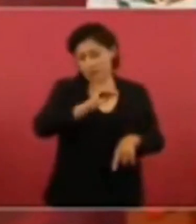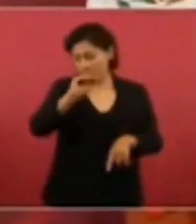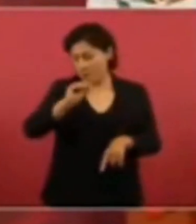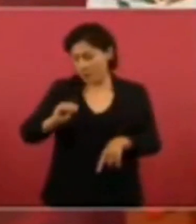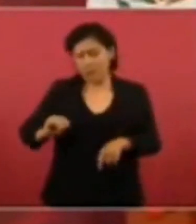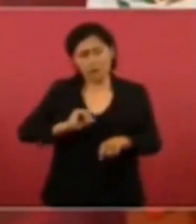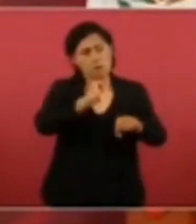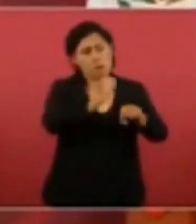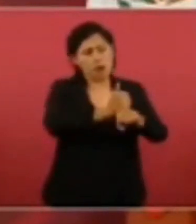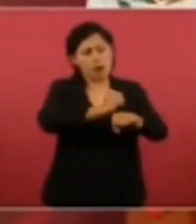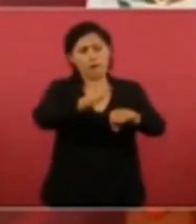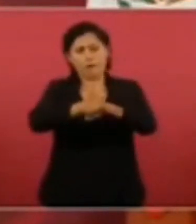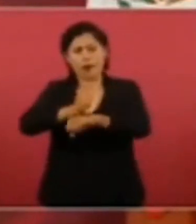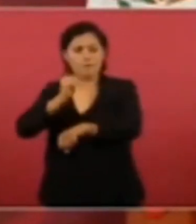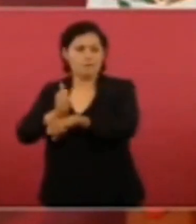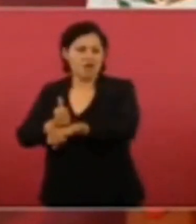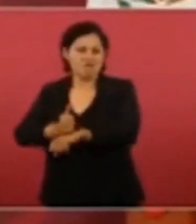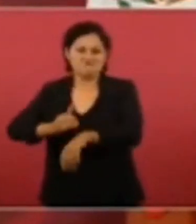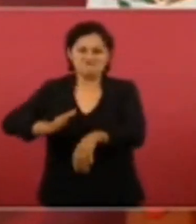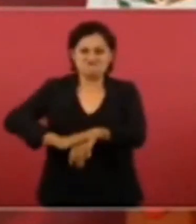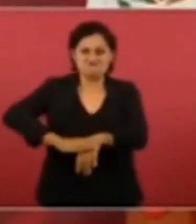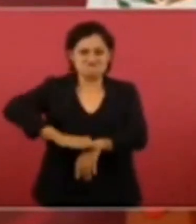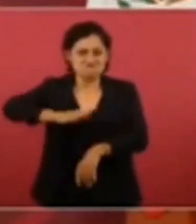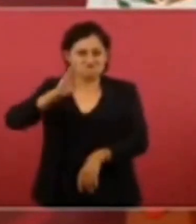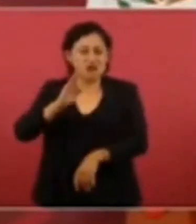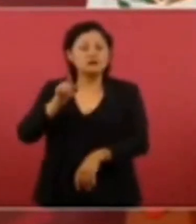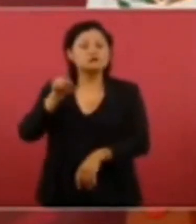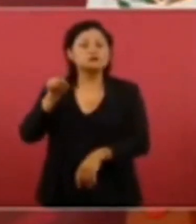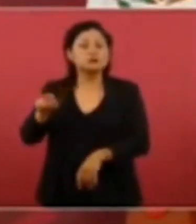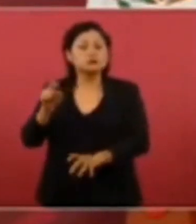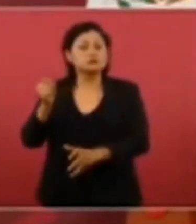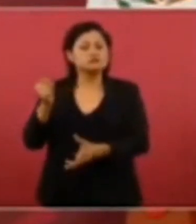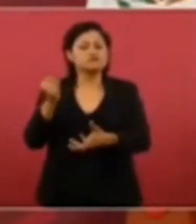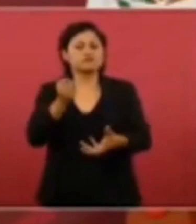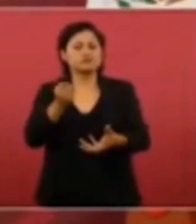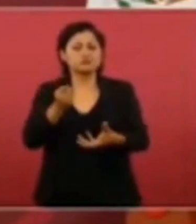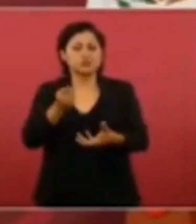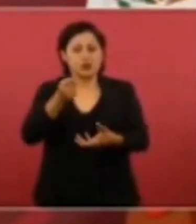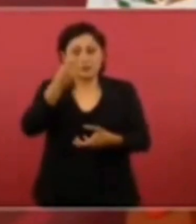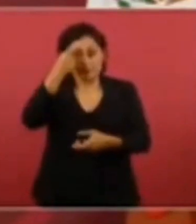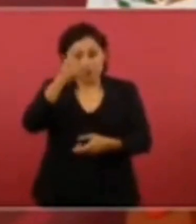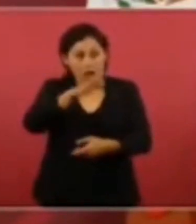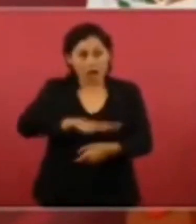destinados a la población, porque ya este año